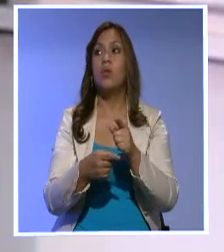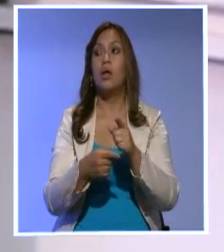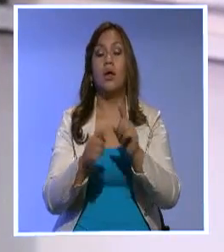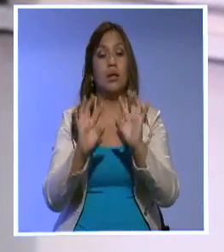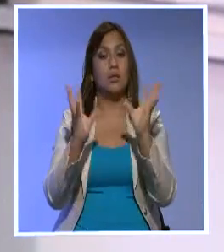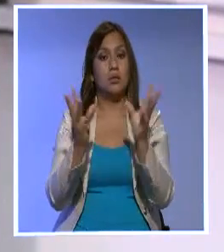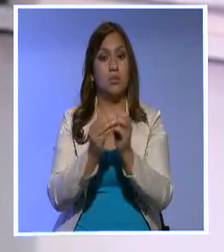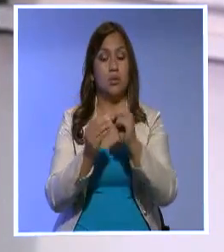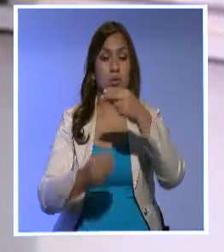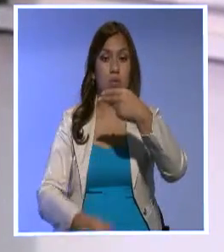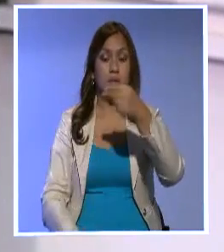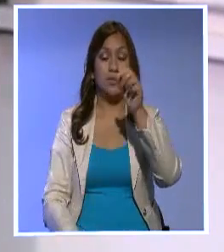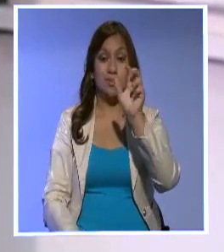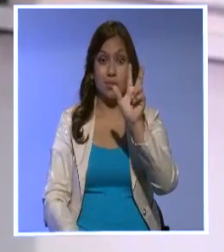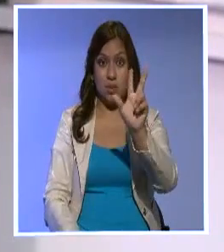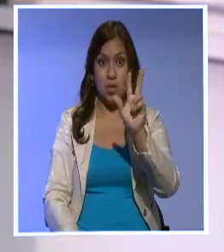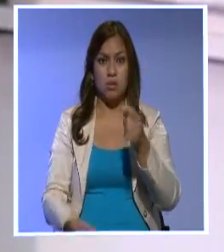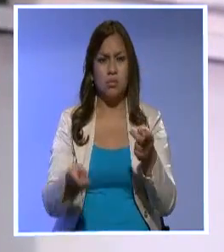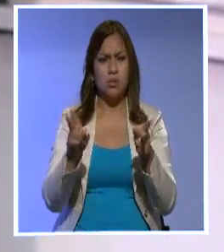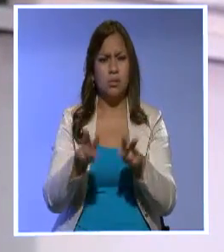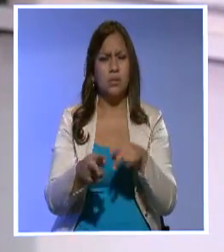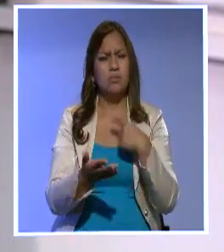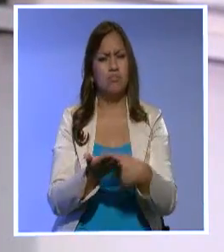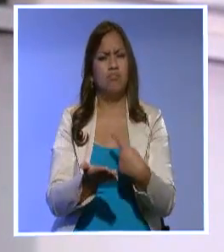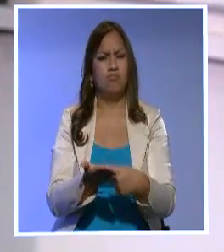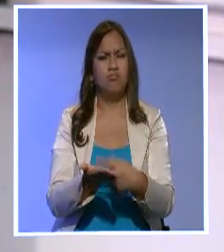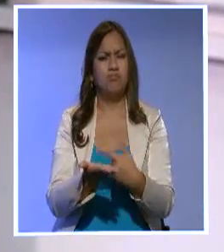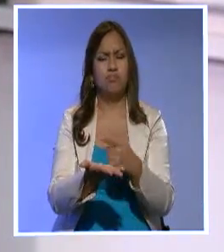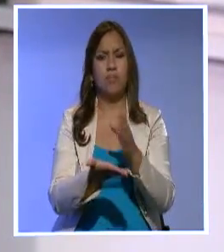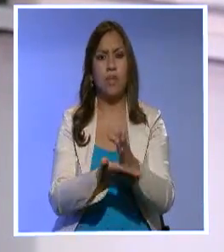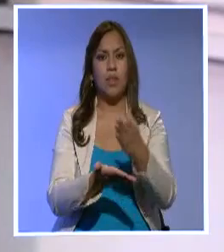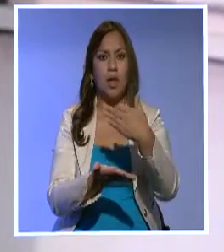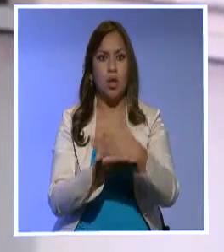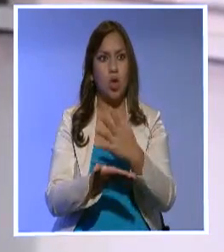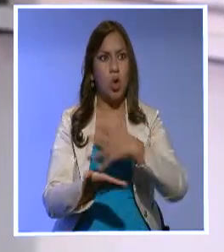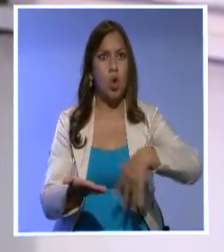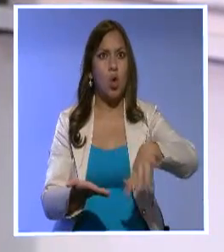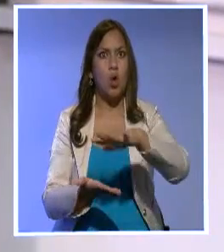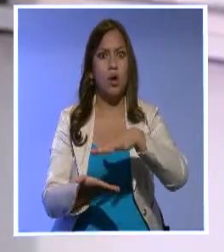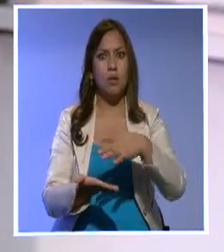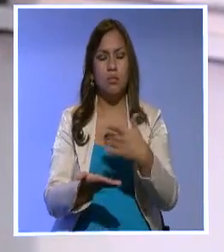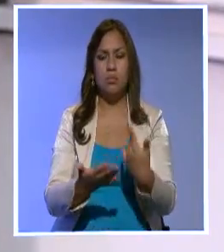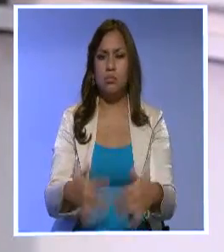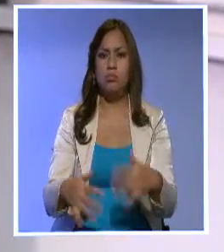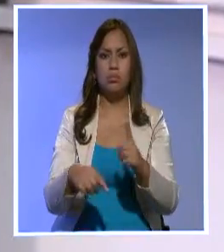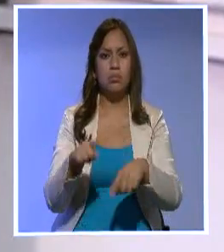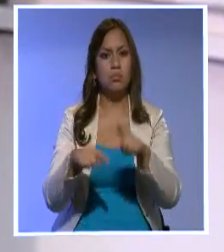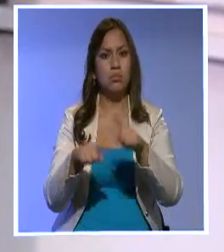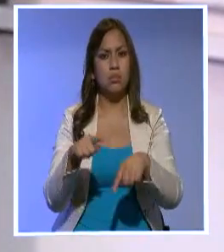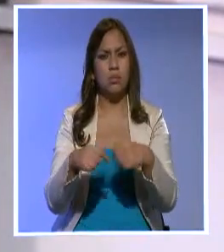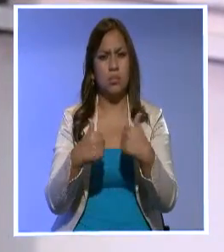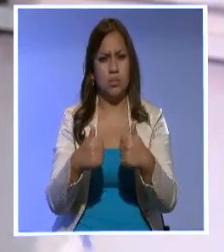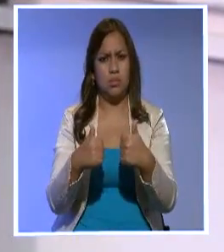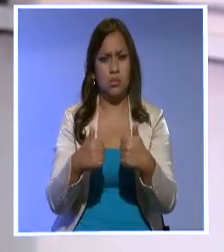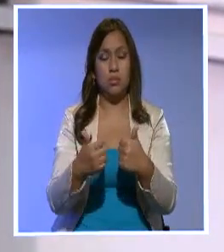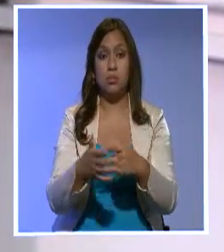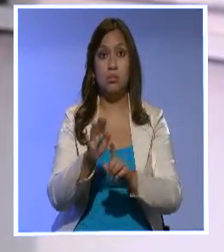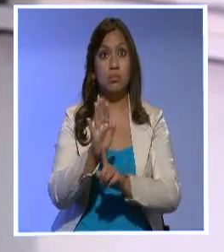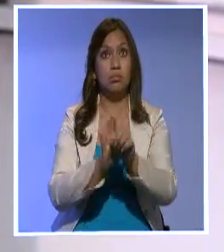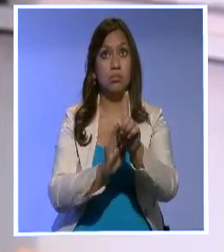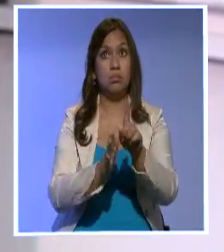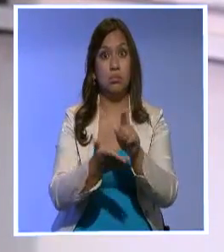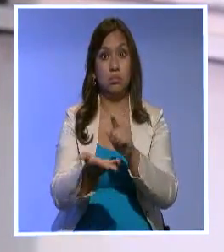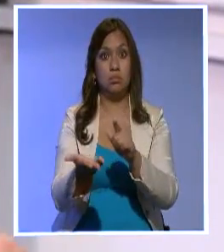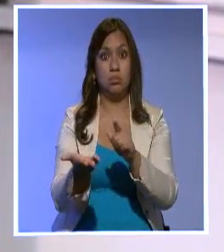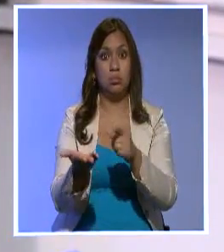significado que tuvo el debate de la generación de territorios habitables de territorios amigables no solamente para el desarrollo de los